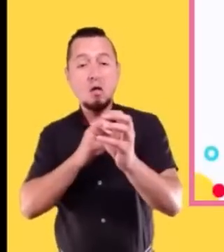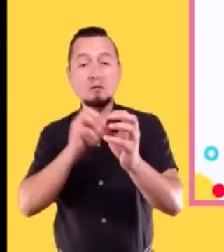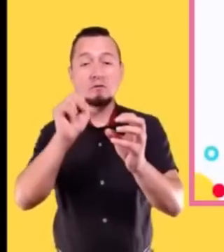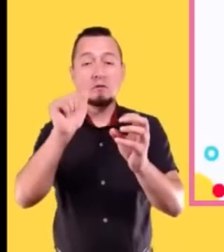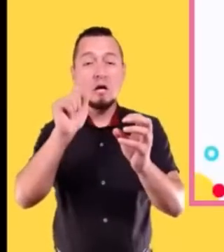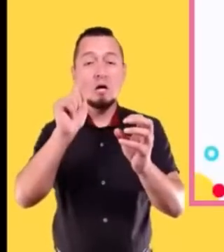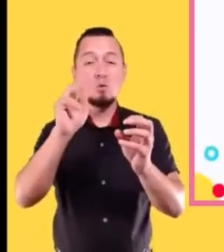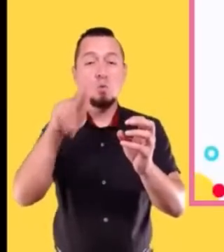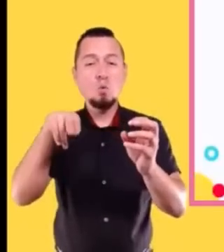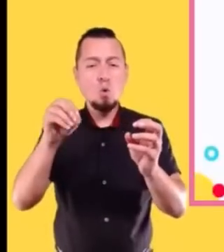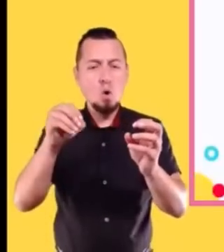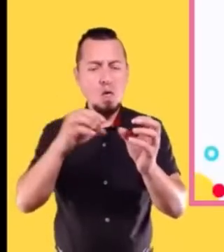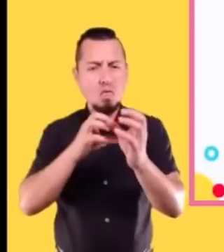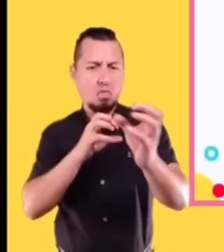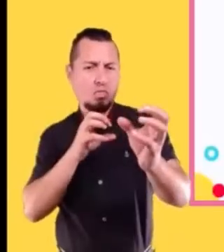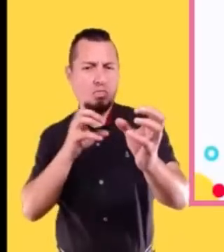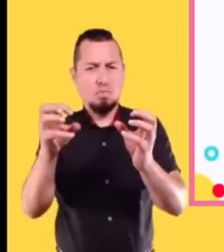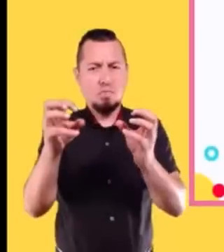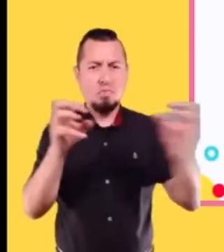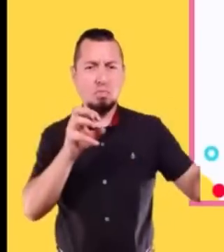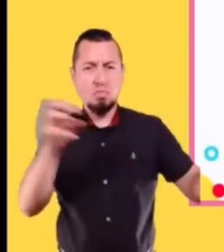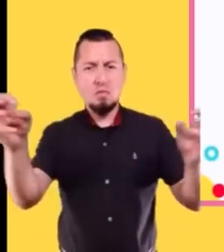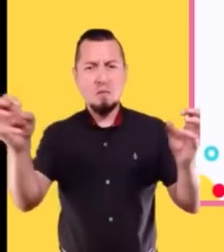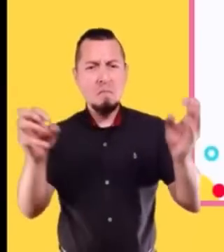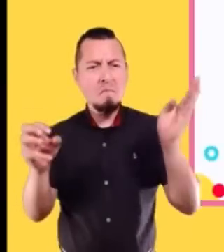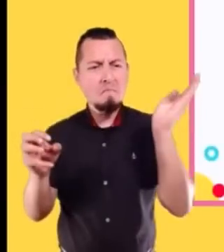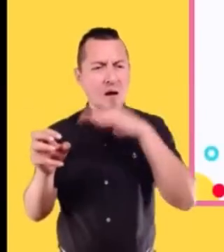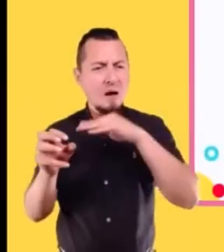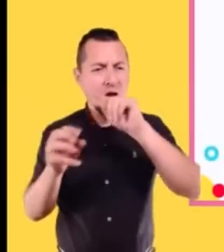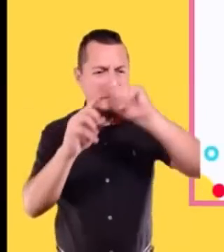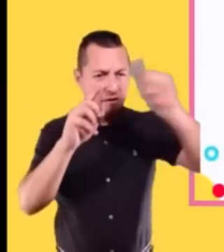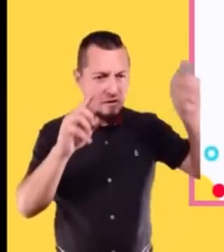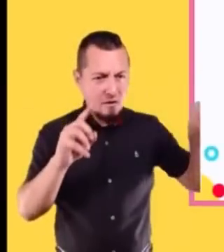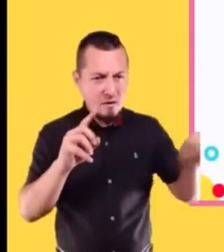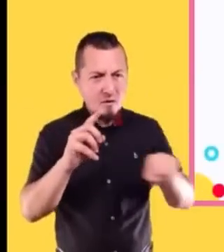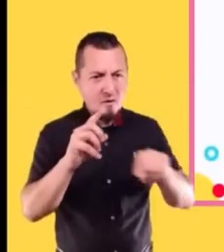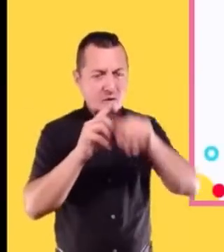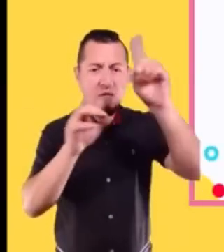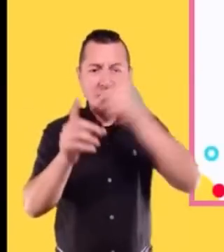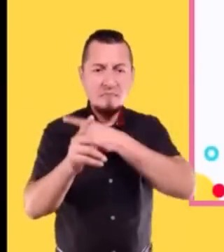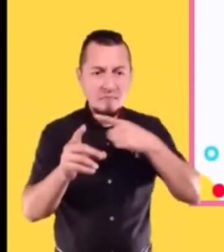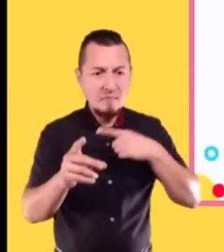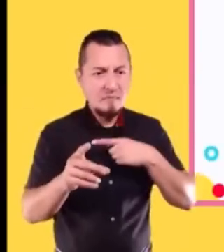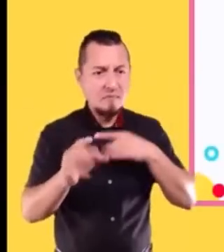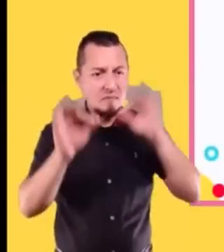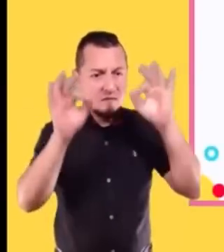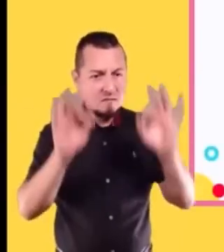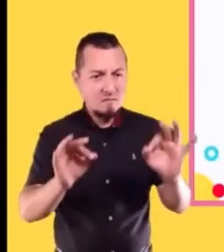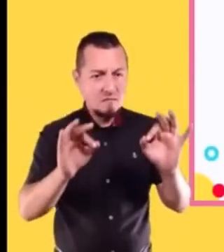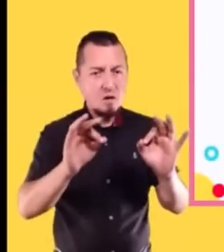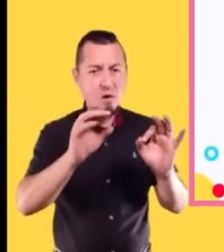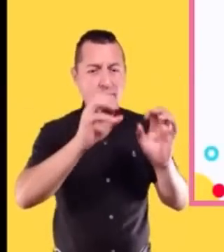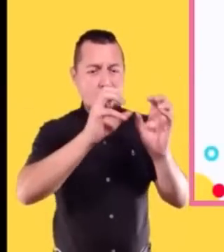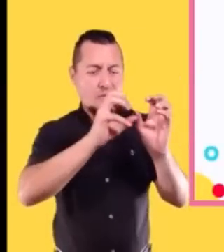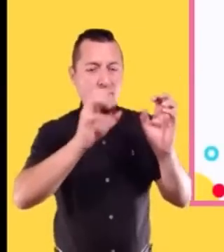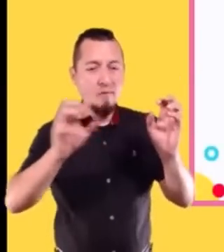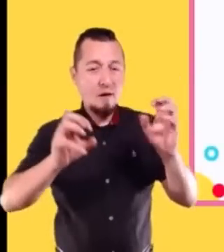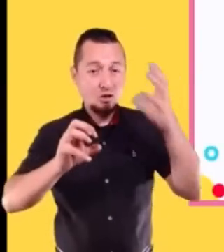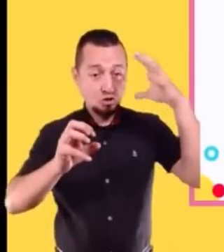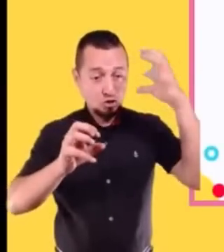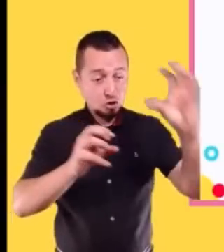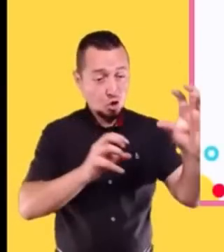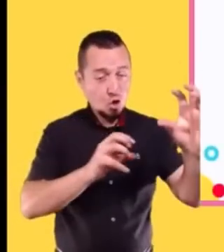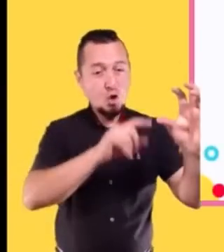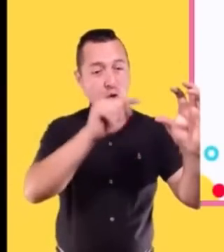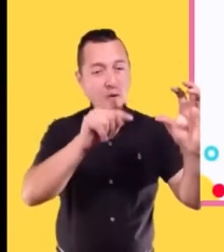distancia. Sabemos que los alumnos tienen que aprender el orden correcto de cada uno de los planetas, y en ese sentido decirles que esta